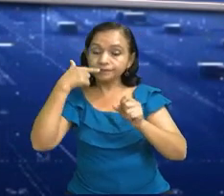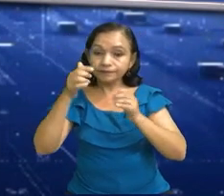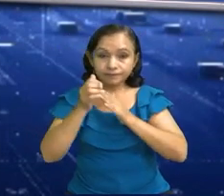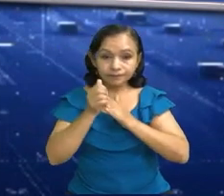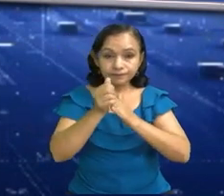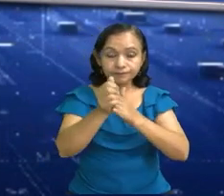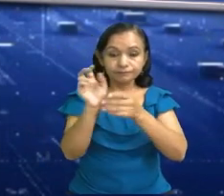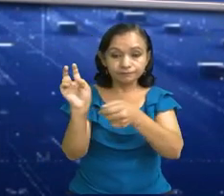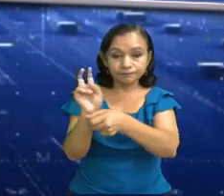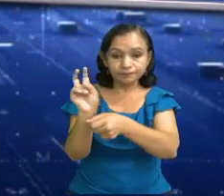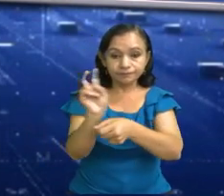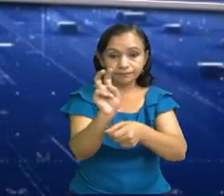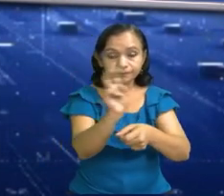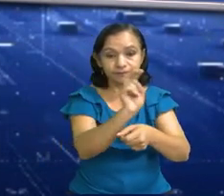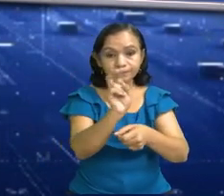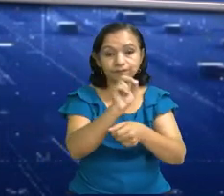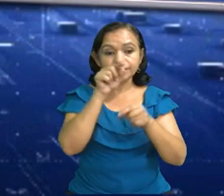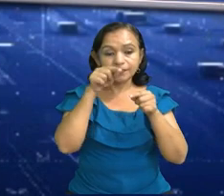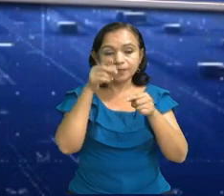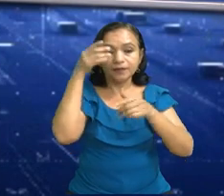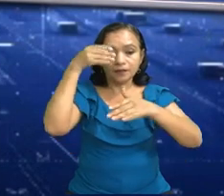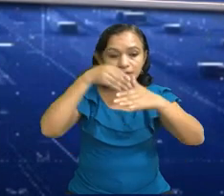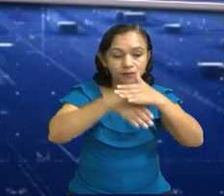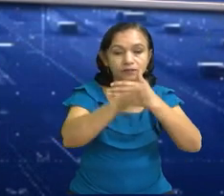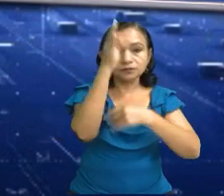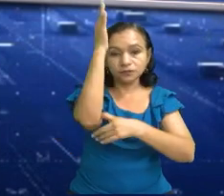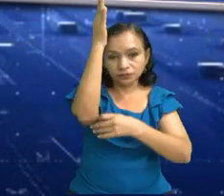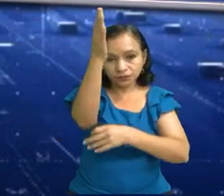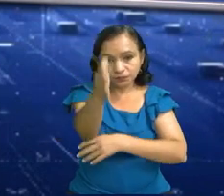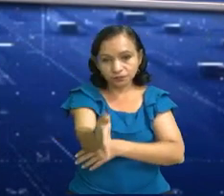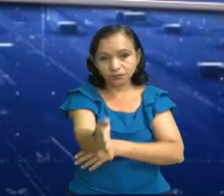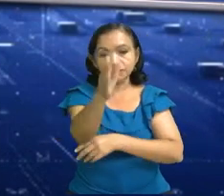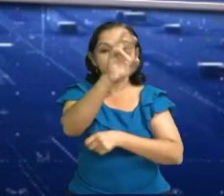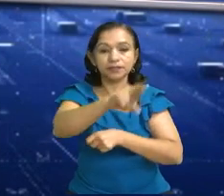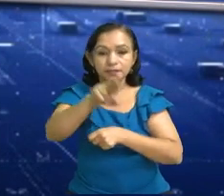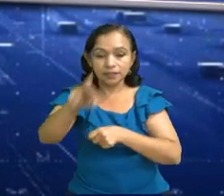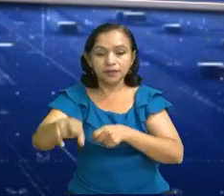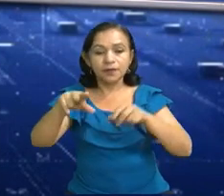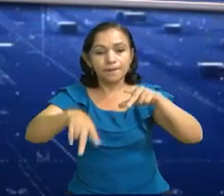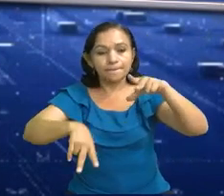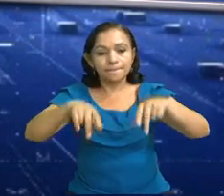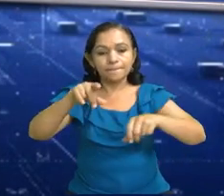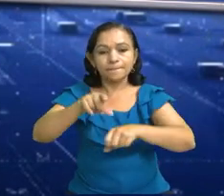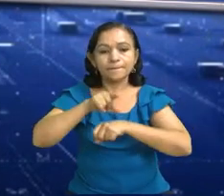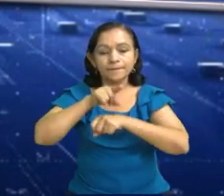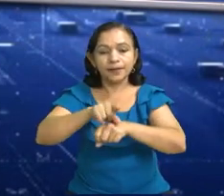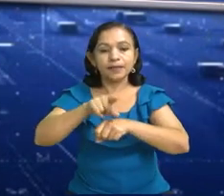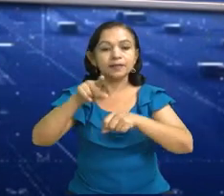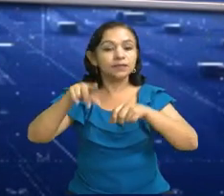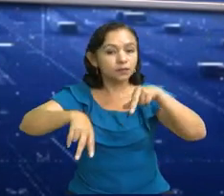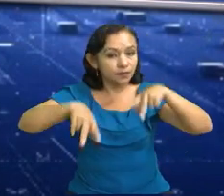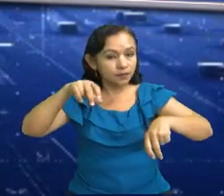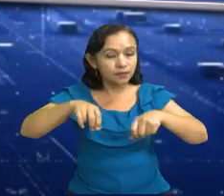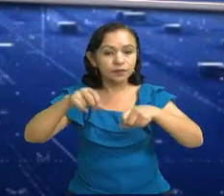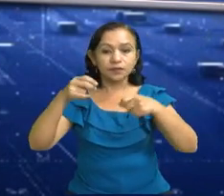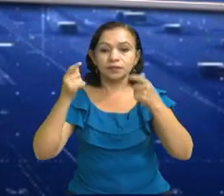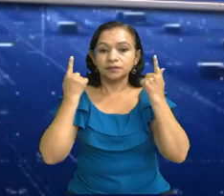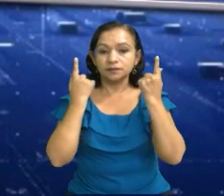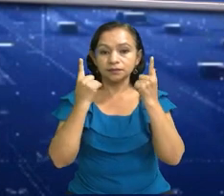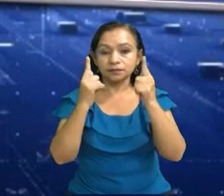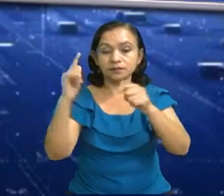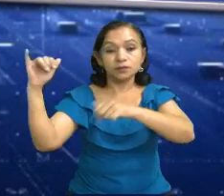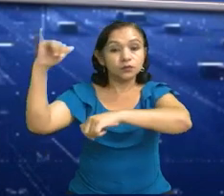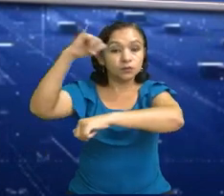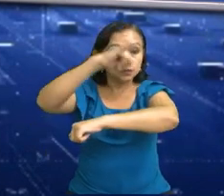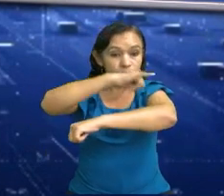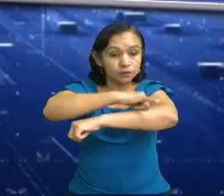a la vigilancia en los puntos de entrada terrestres, tanto de Rivas, Madrid, Nueva Segovia, Chinandega y en el Aeropuerto Internacional